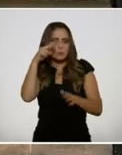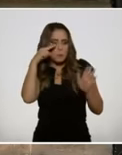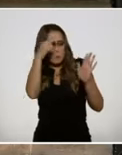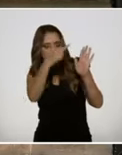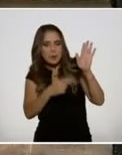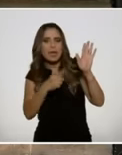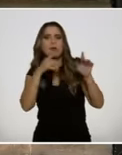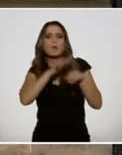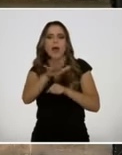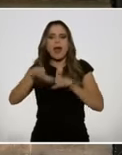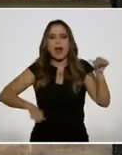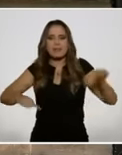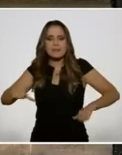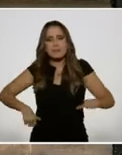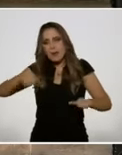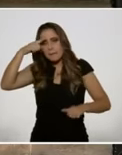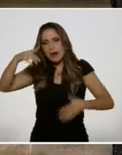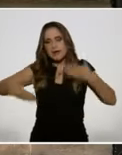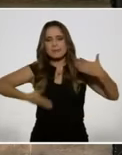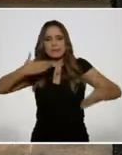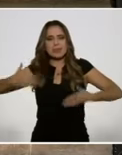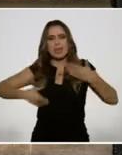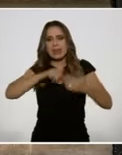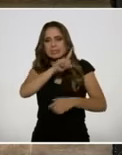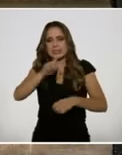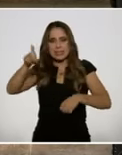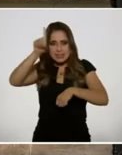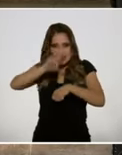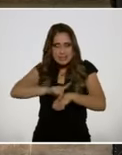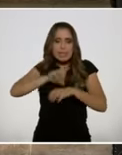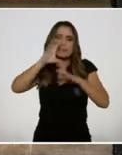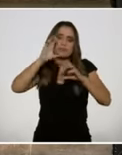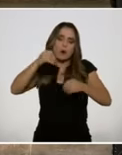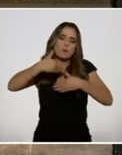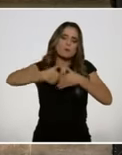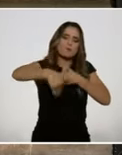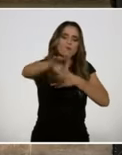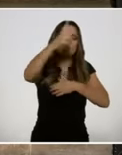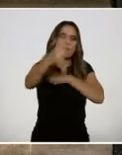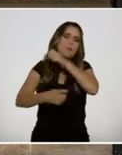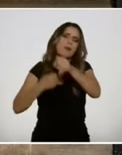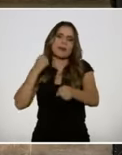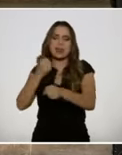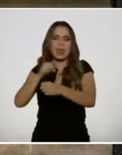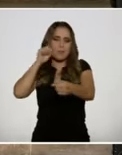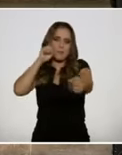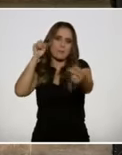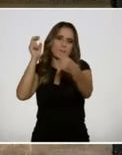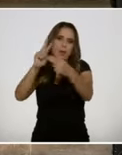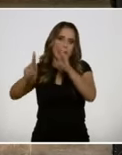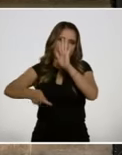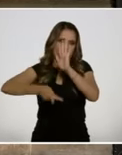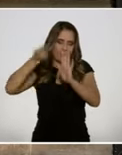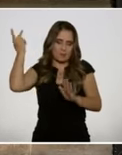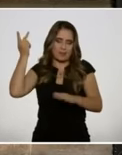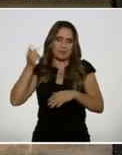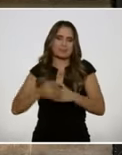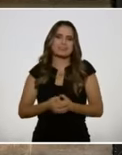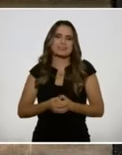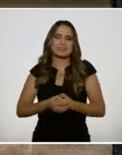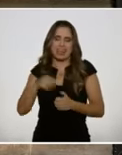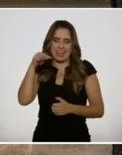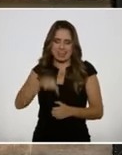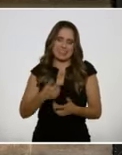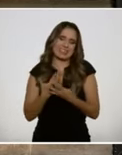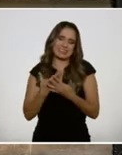hacer en estos 100 días y en todo el año, porque en un año nos volvemos a ver para cerrar esto y ver qué productos tuvimos, y aquí